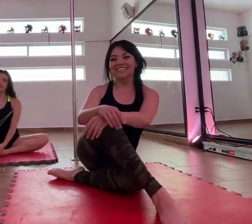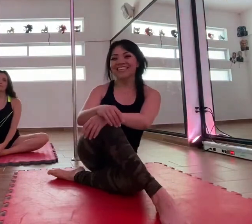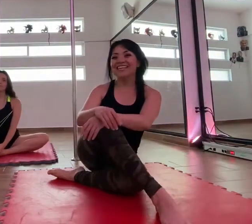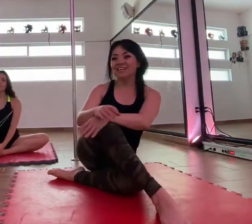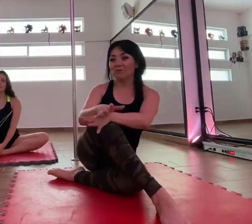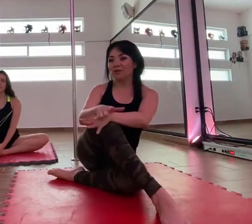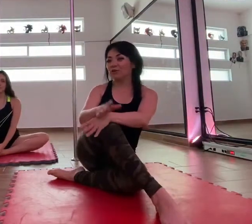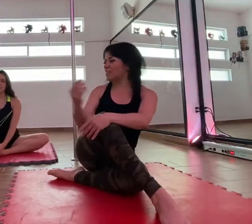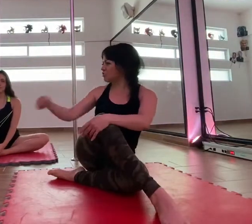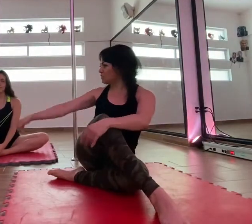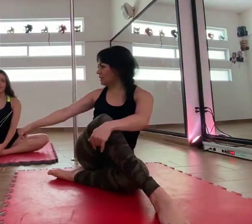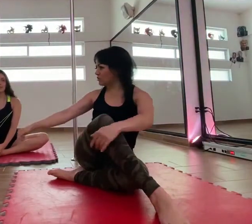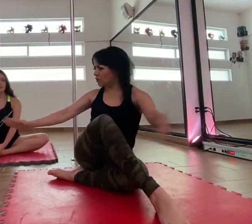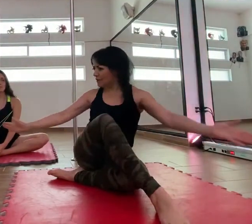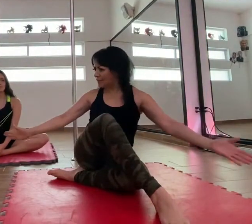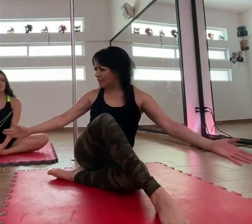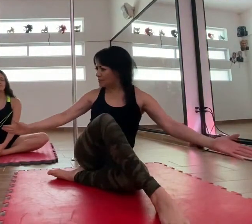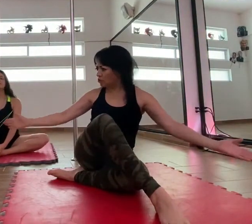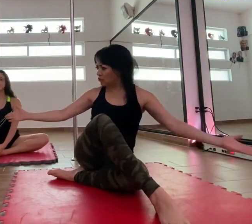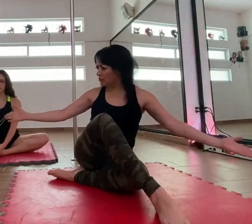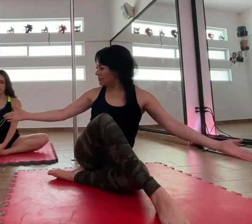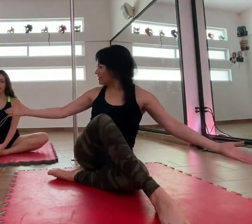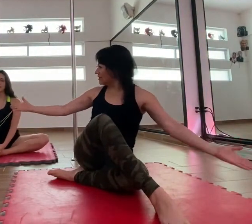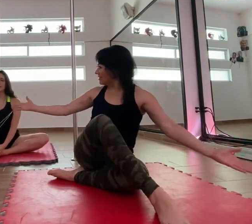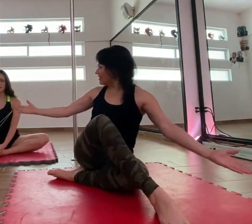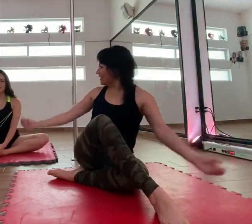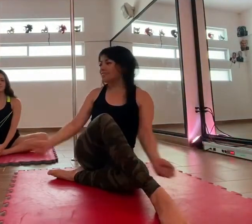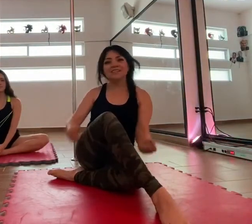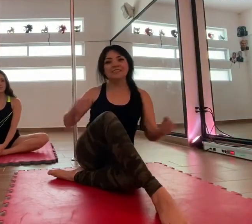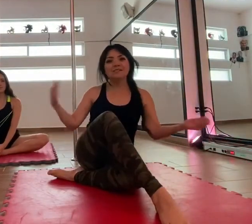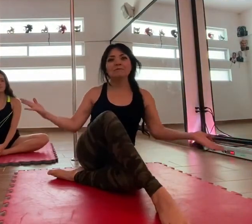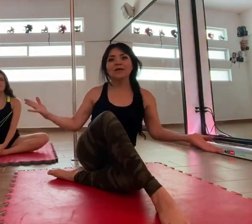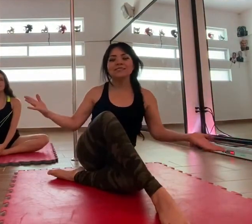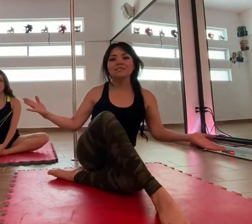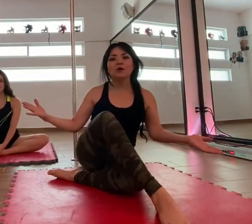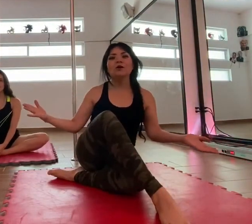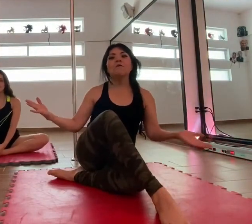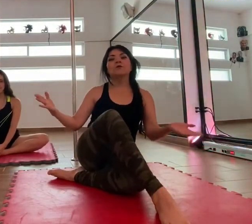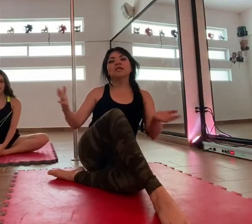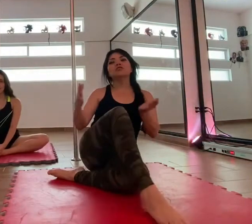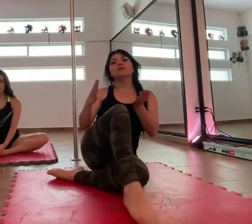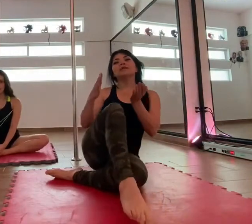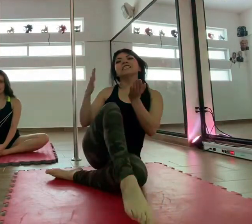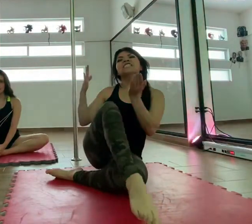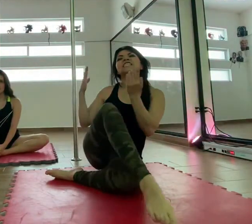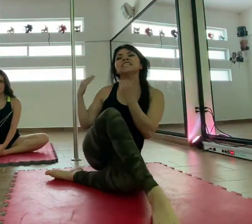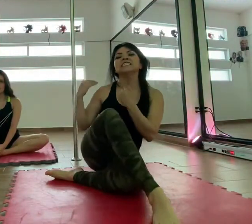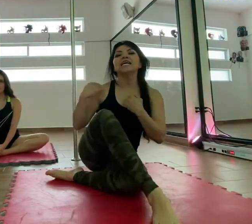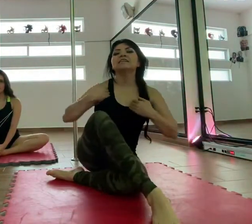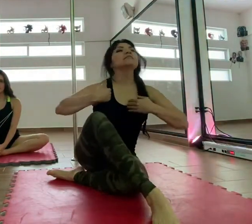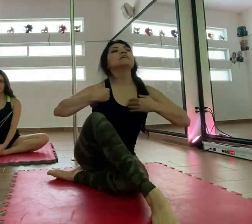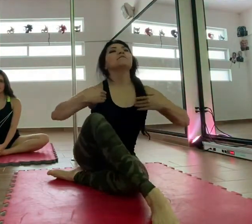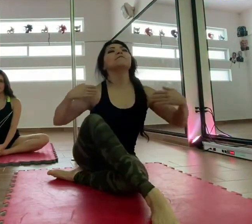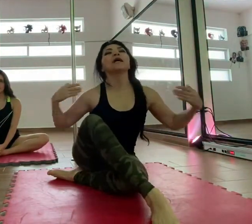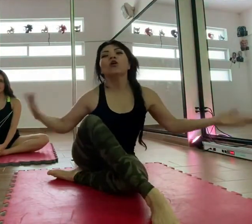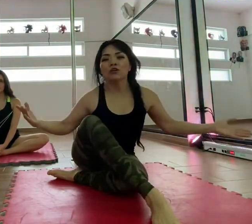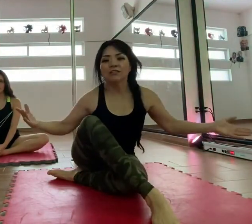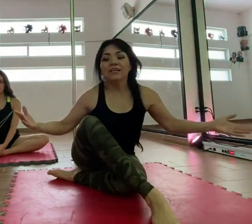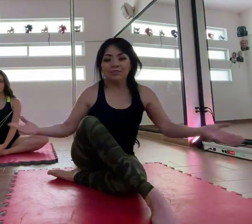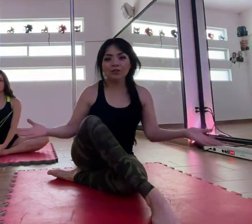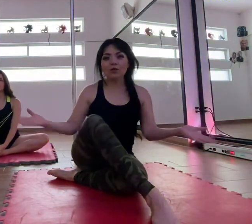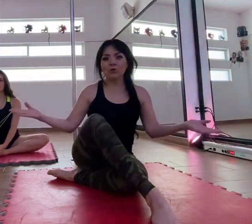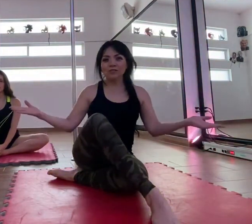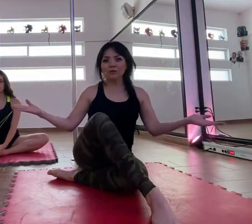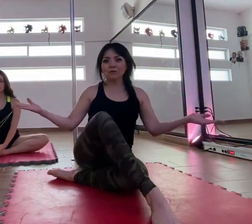sentirse mejor. Y bueno, y esto es para toda la vida, ¿sí o no? Claro. Tienes que hacer siempre ejercicio porque eso te va a hacer sentirte